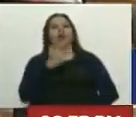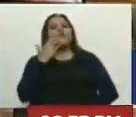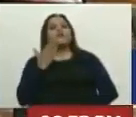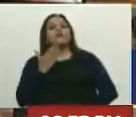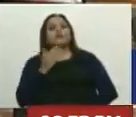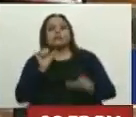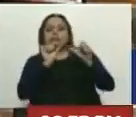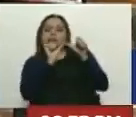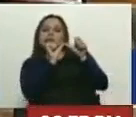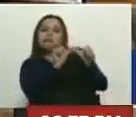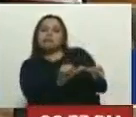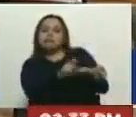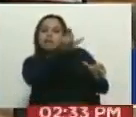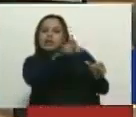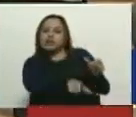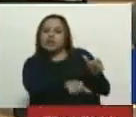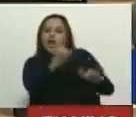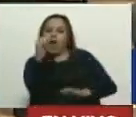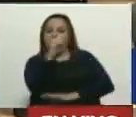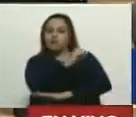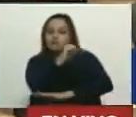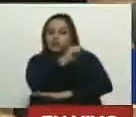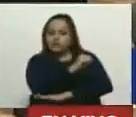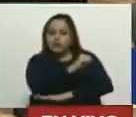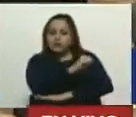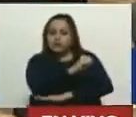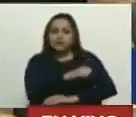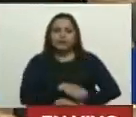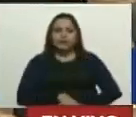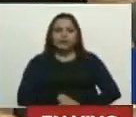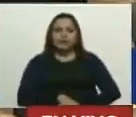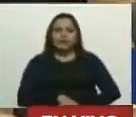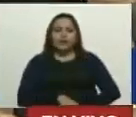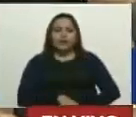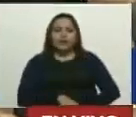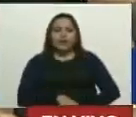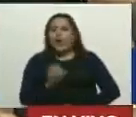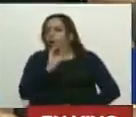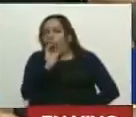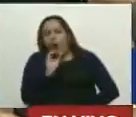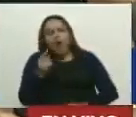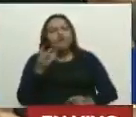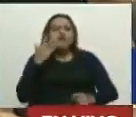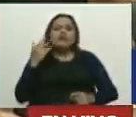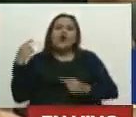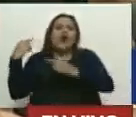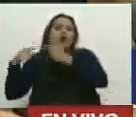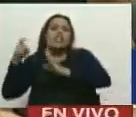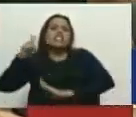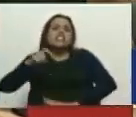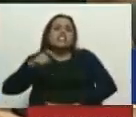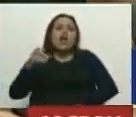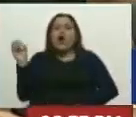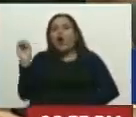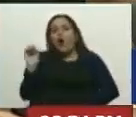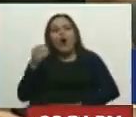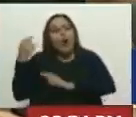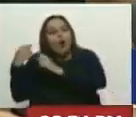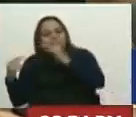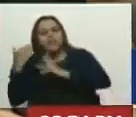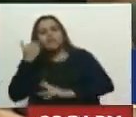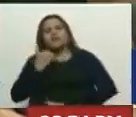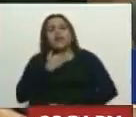la enfermedad o cuando se cataloga la condición o cuando se cataloga una determinada necesidad que tiene la ciencia médica